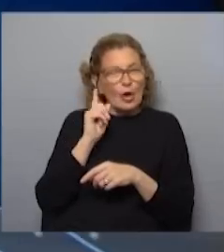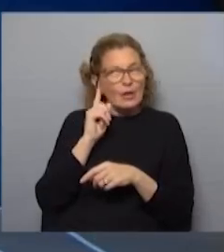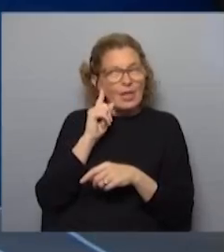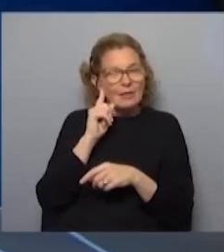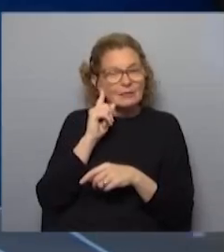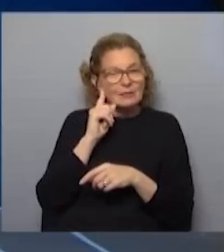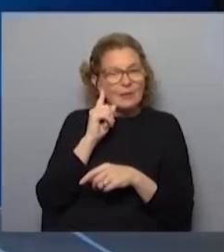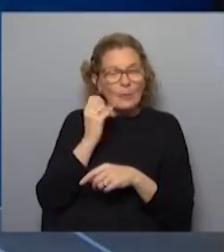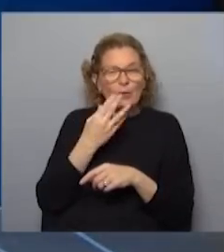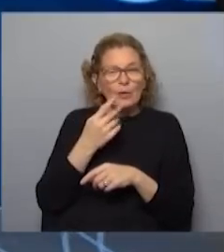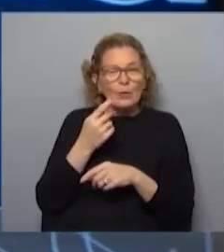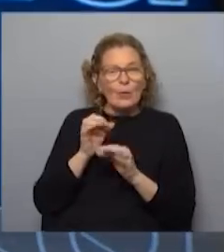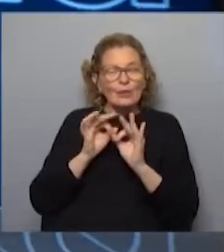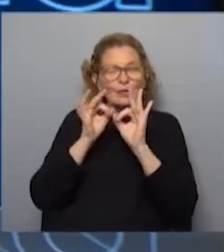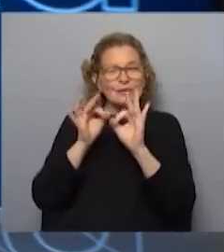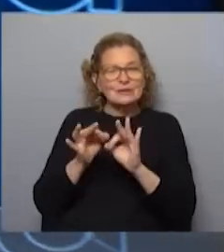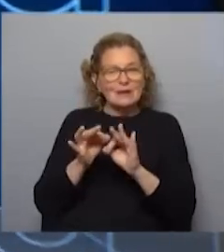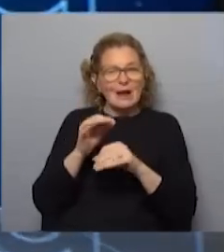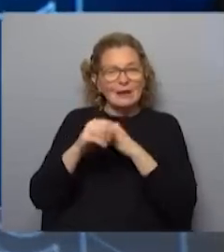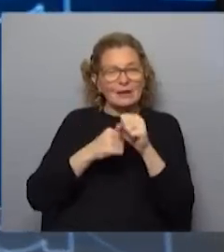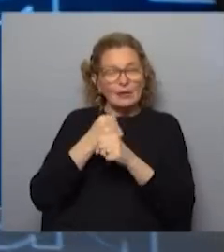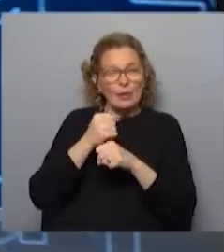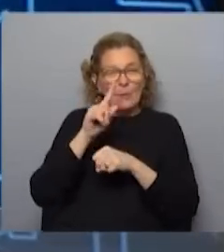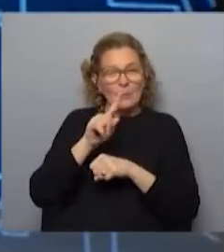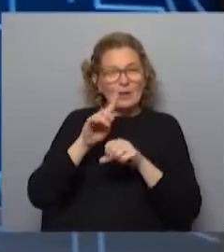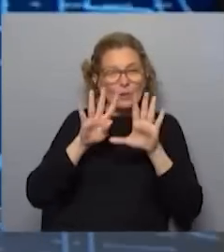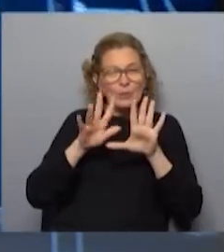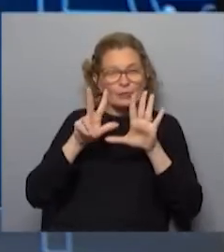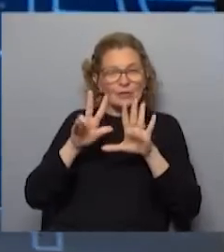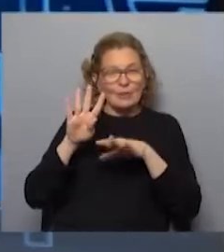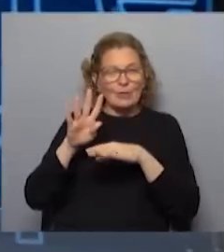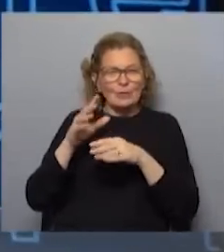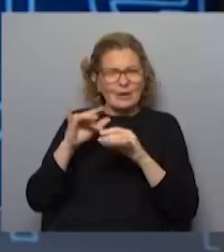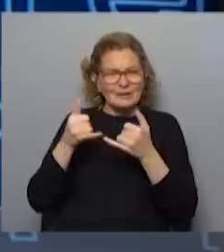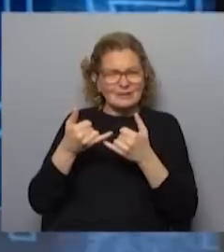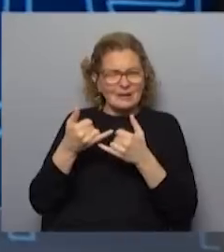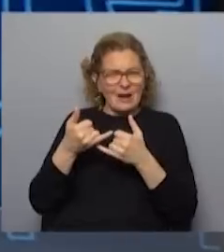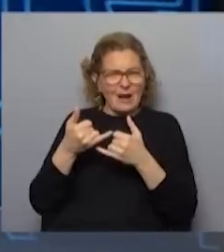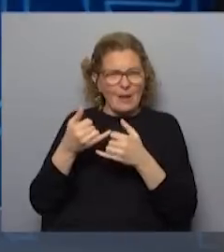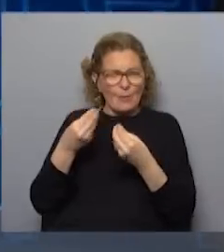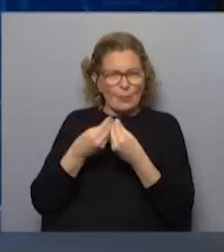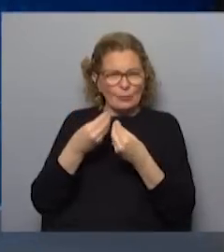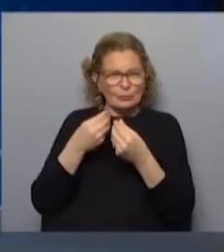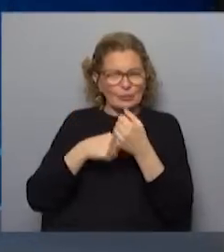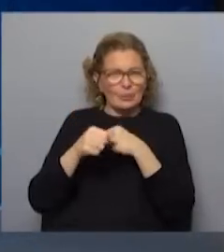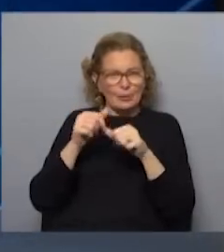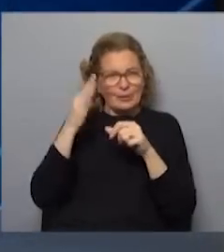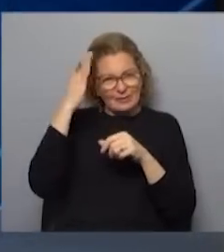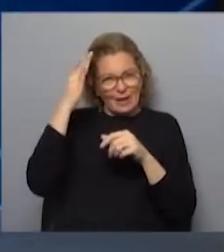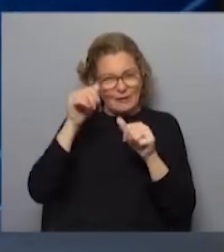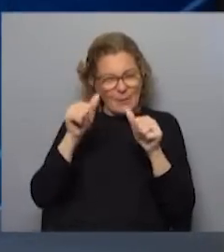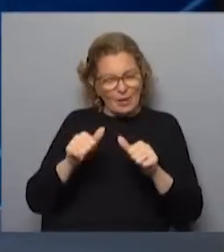porque cuando llegan en el 1984 ya habían pasado muchas cosas pero él sabe lo que pasó en el Maldonado y